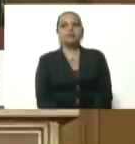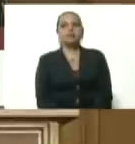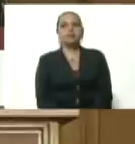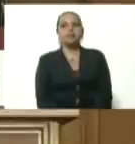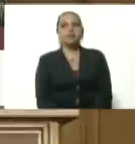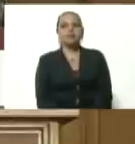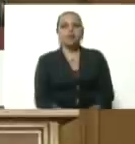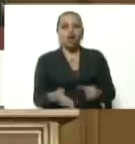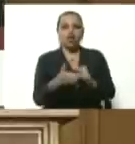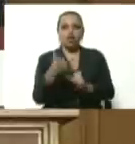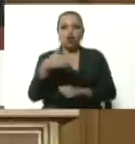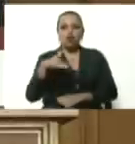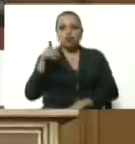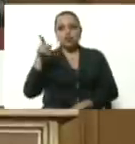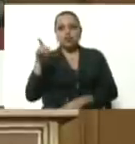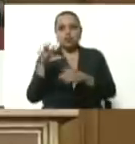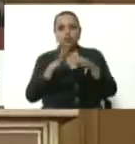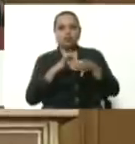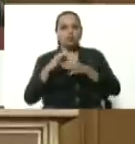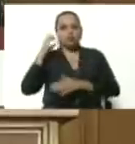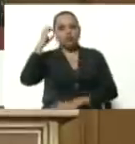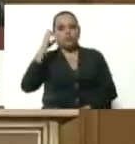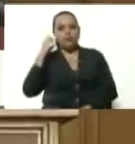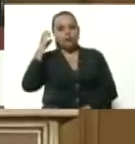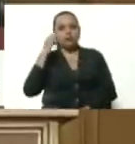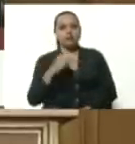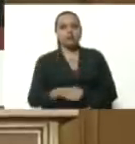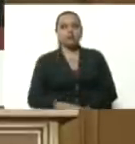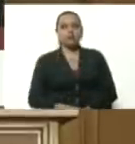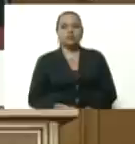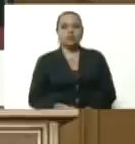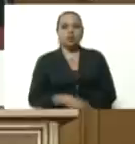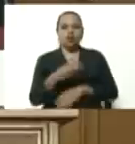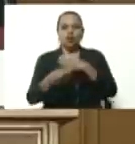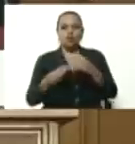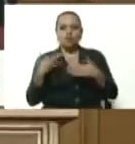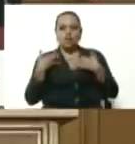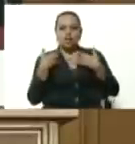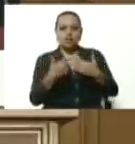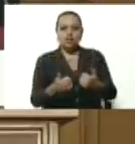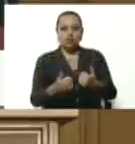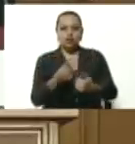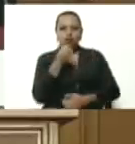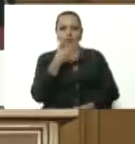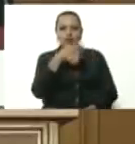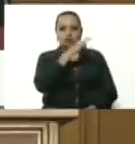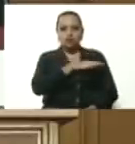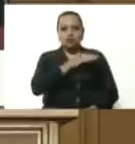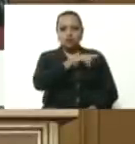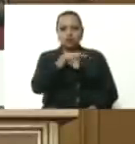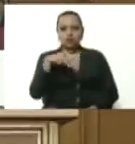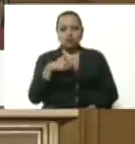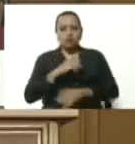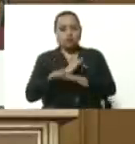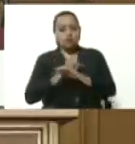bueno, es allá en la Unión Europea, ya vimos cómo la salud, que no es un bien social como si lo es para nosotros, terminó